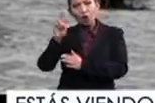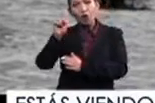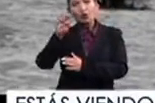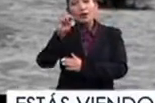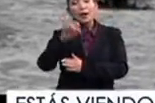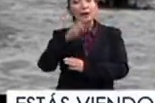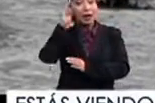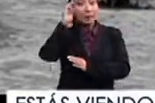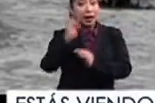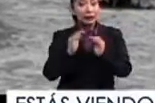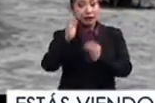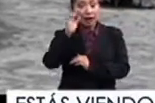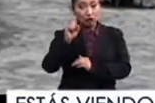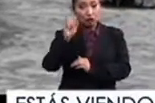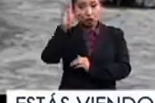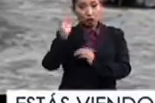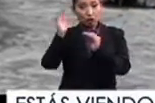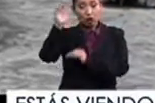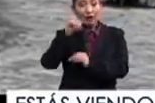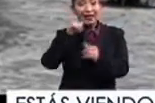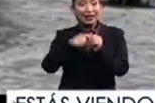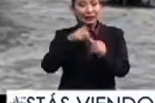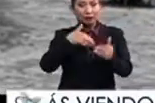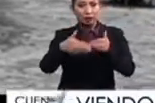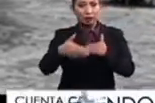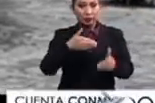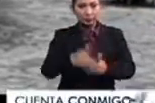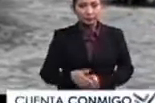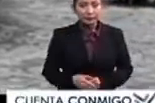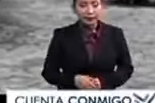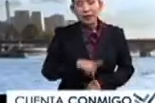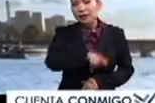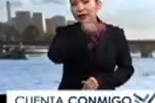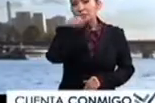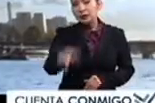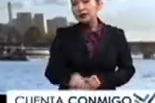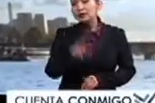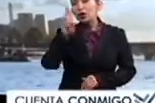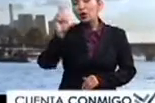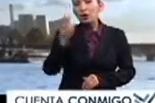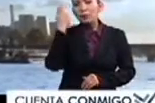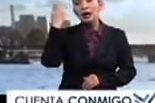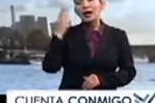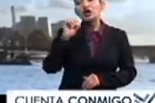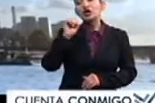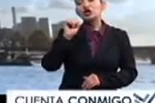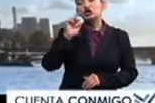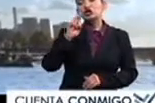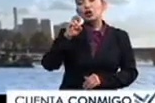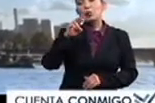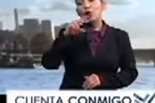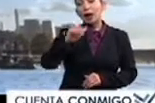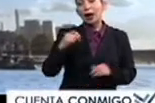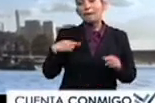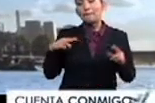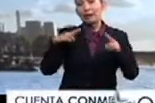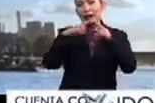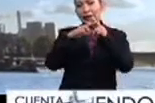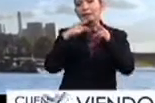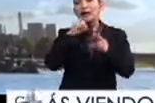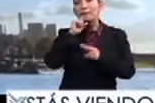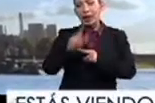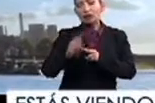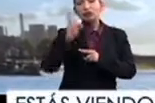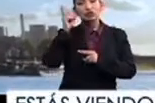así como la maestría y el doctorado en letras modernas. Más tarde, en la Universidad de la Sorbona, en París, se doctoró también